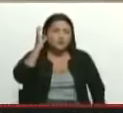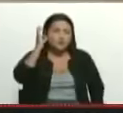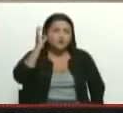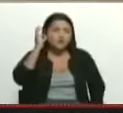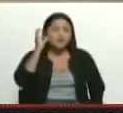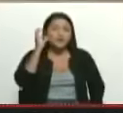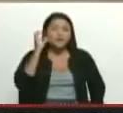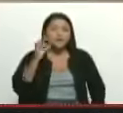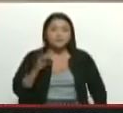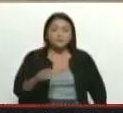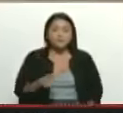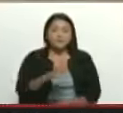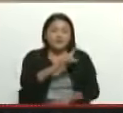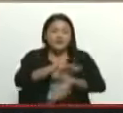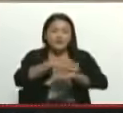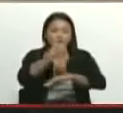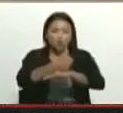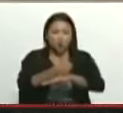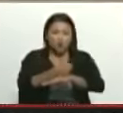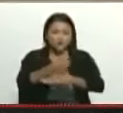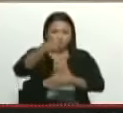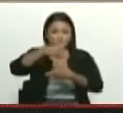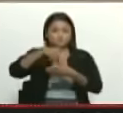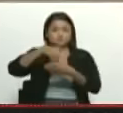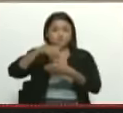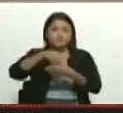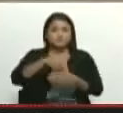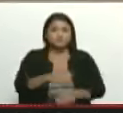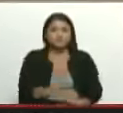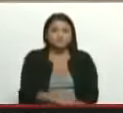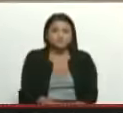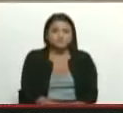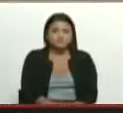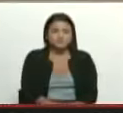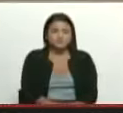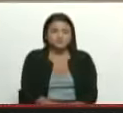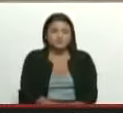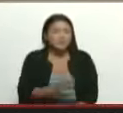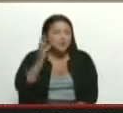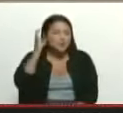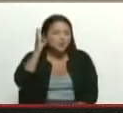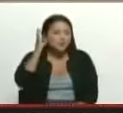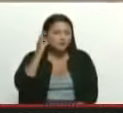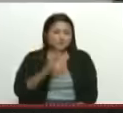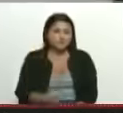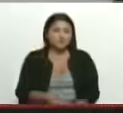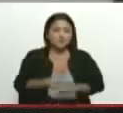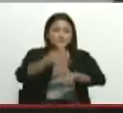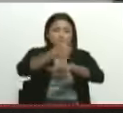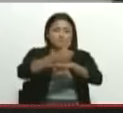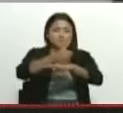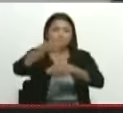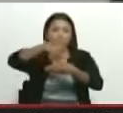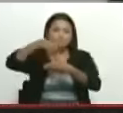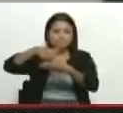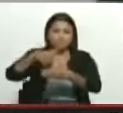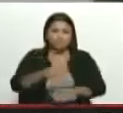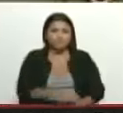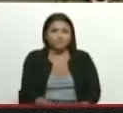Gil, rectora electoral. Agné Nogal, rectora